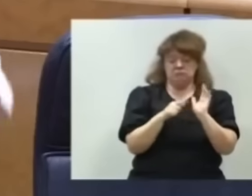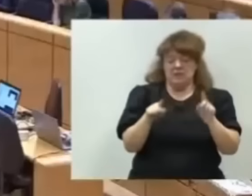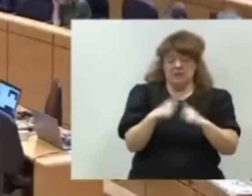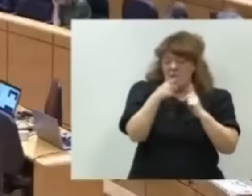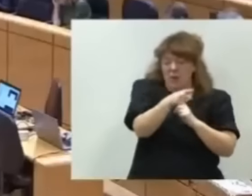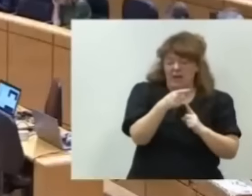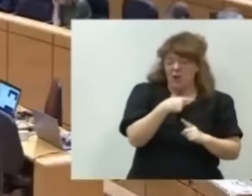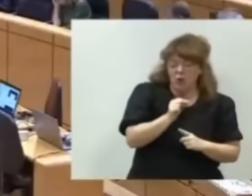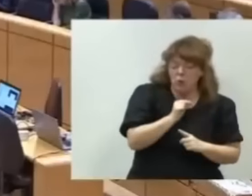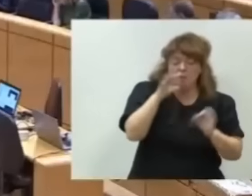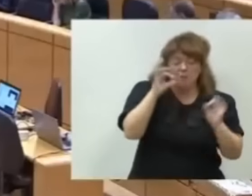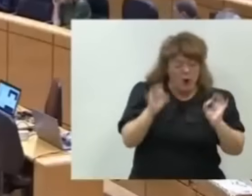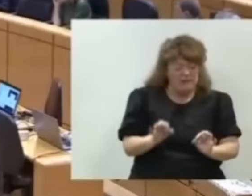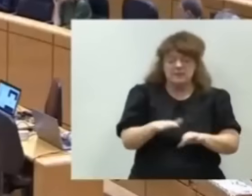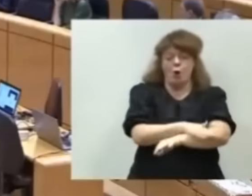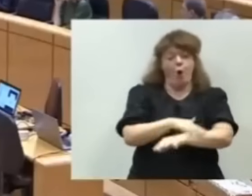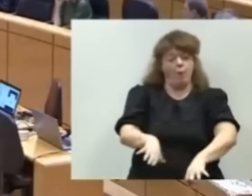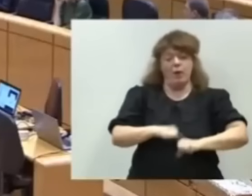España.